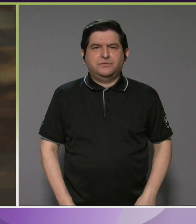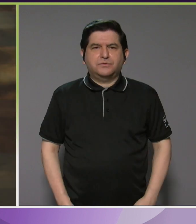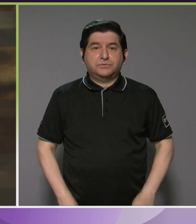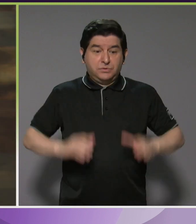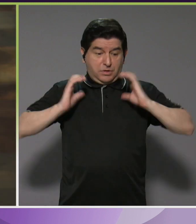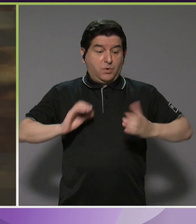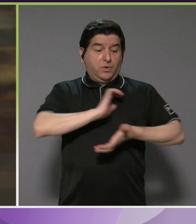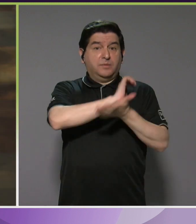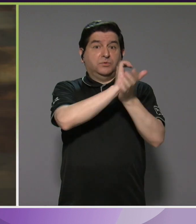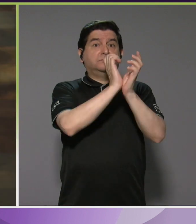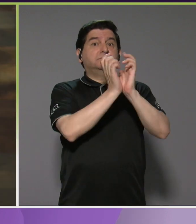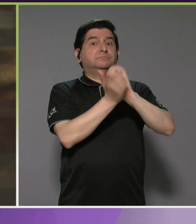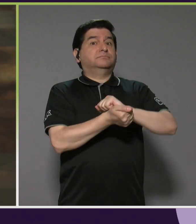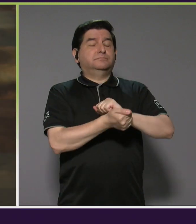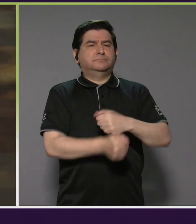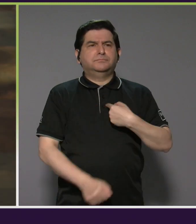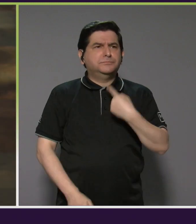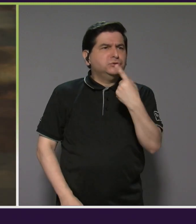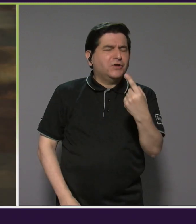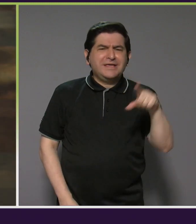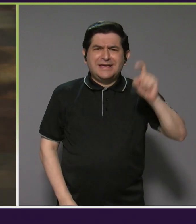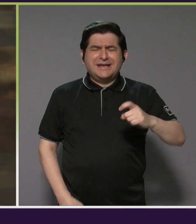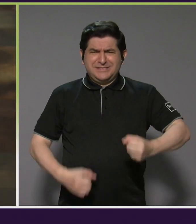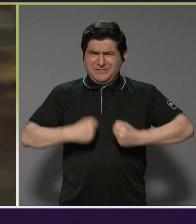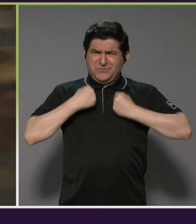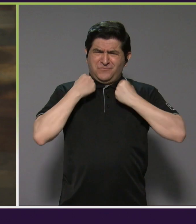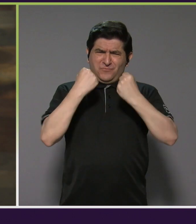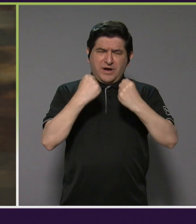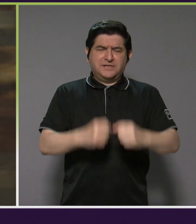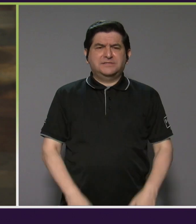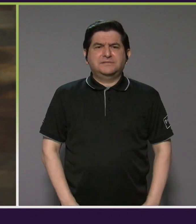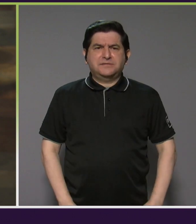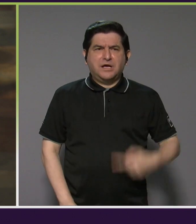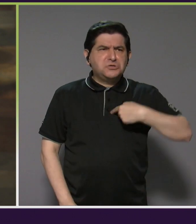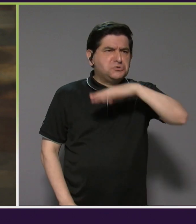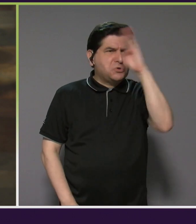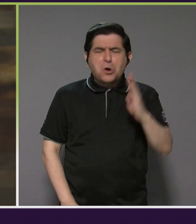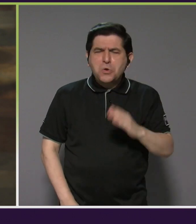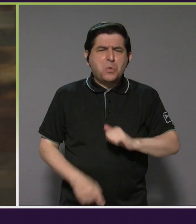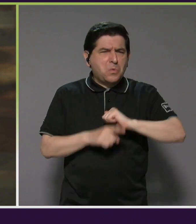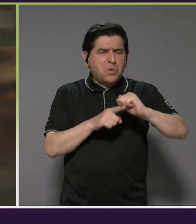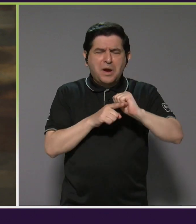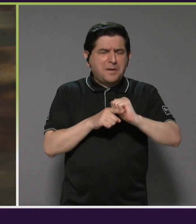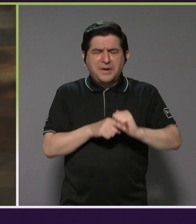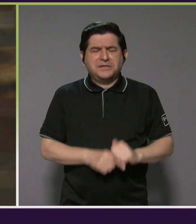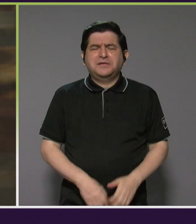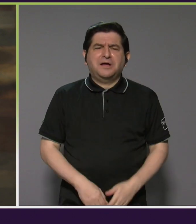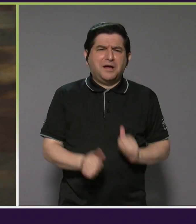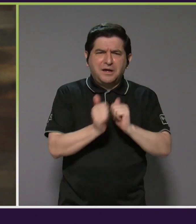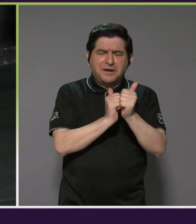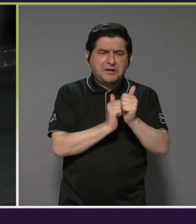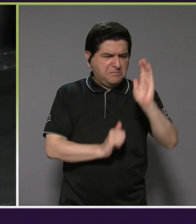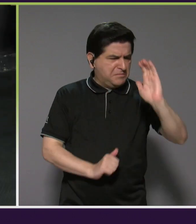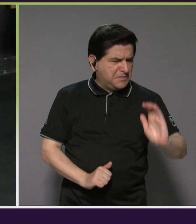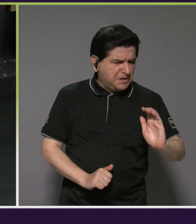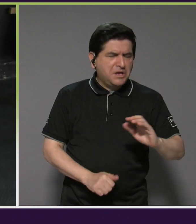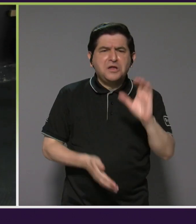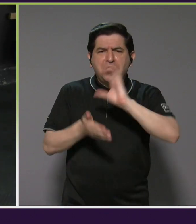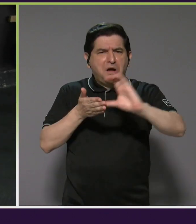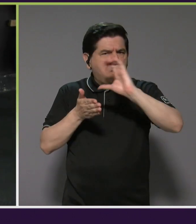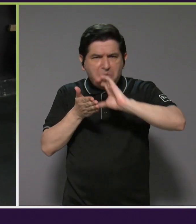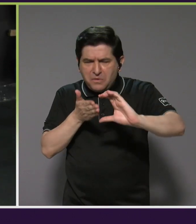cuerpo va cambiando. Entonces yo dije, yo necesito ser fuerte. Yo realmente nunca fui como de hacer ejercicio pequeña, ni en el colegio, ni nada.